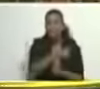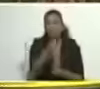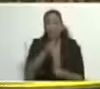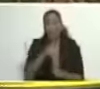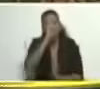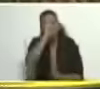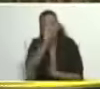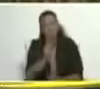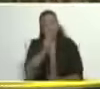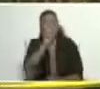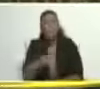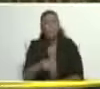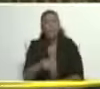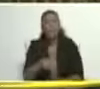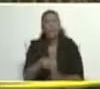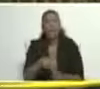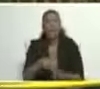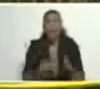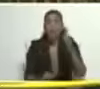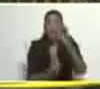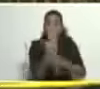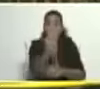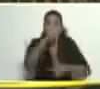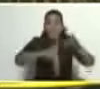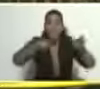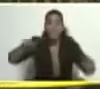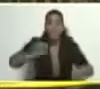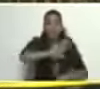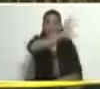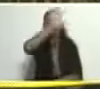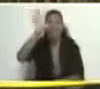rendir tributo a los fundadores del ALBA.